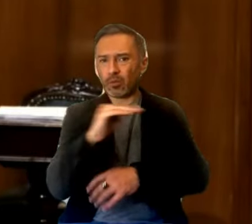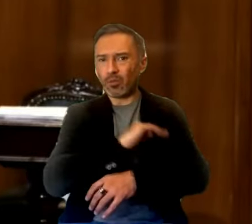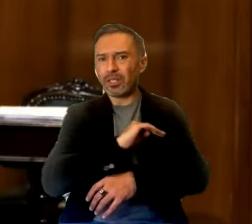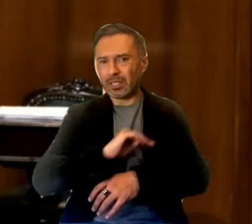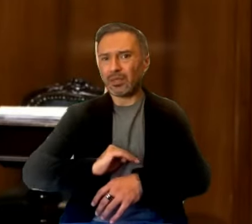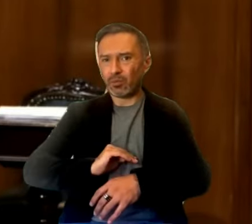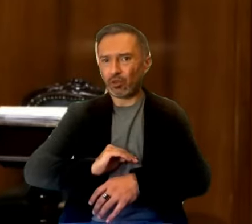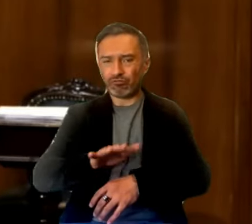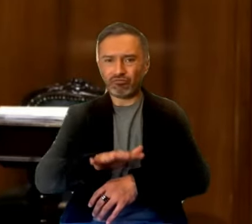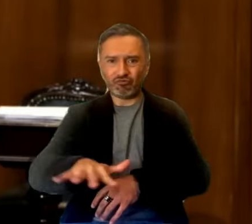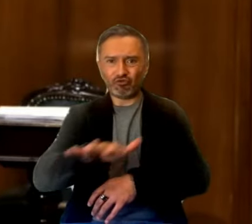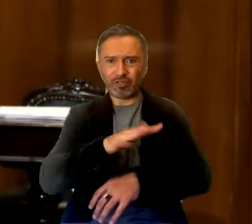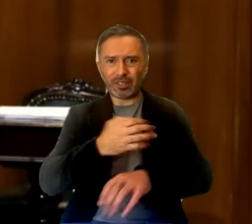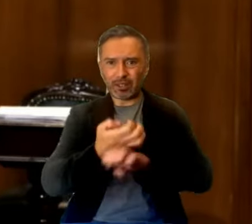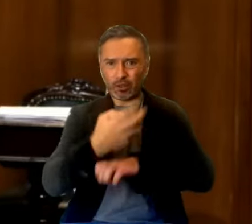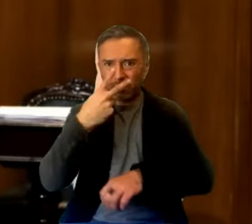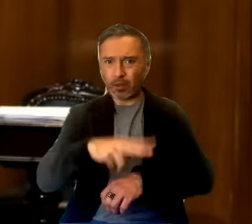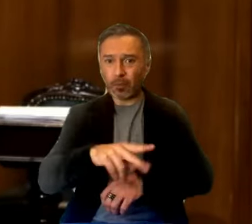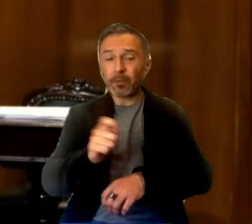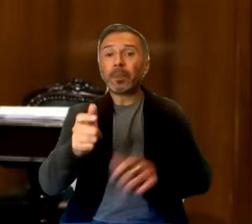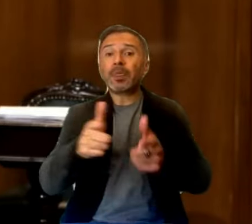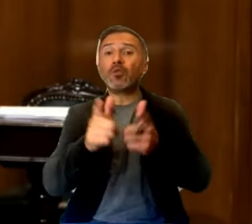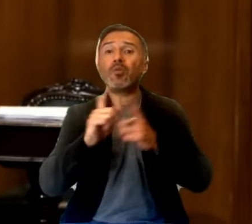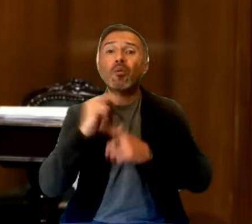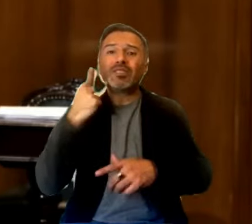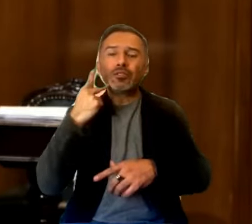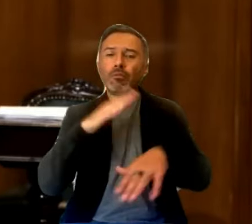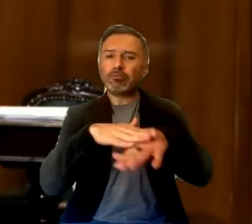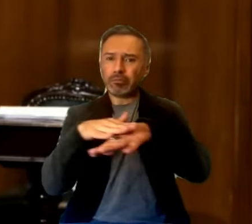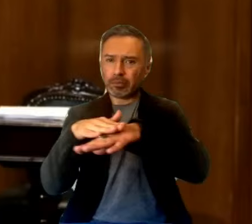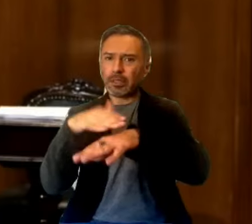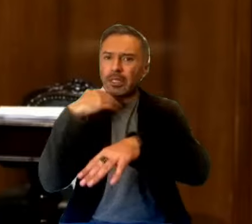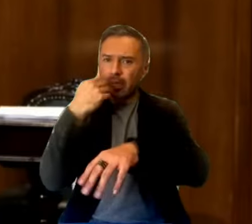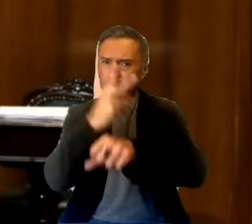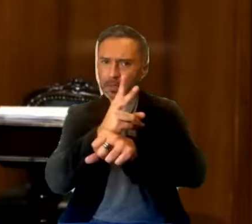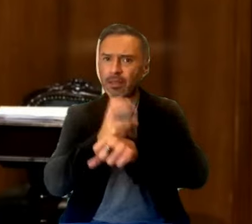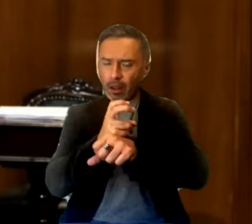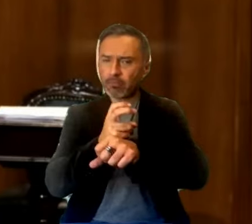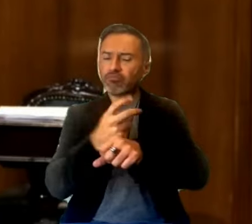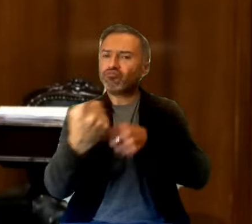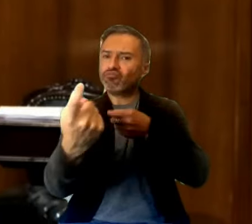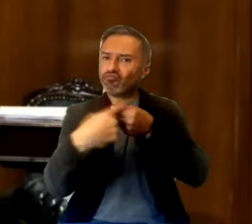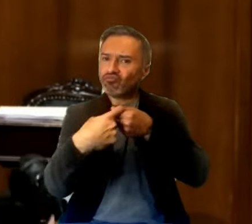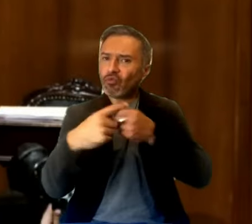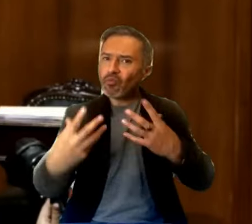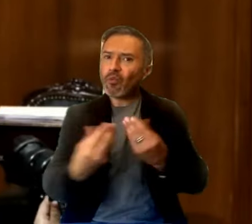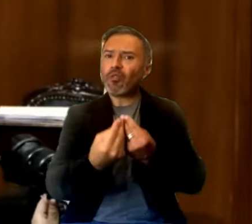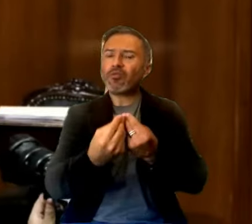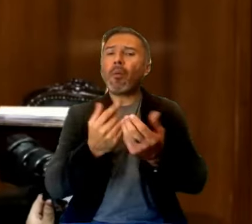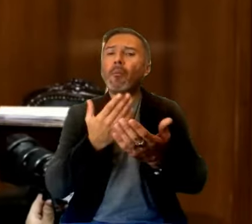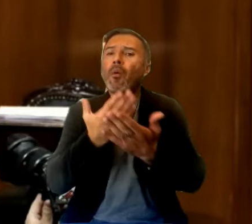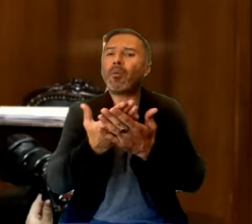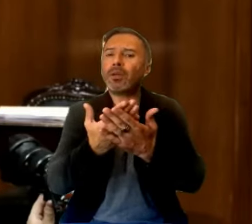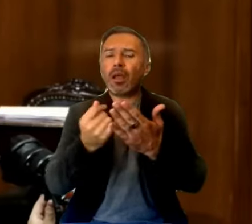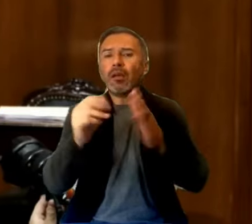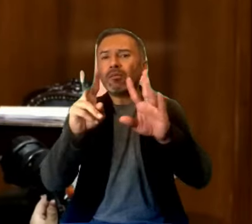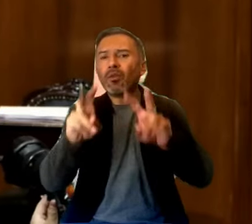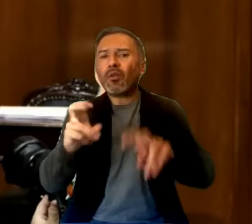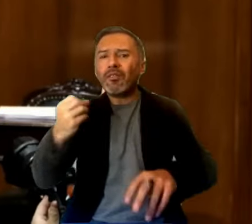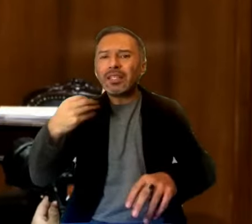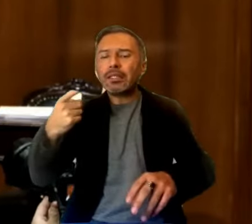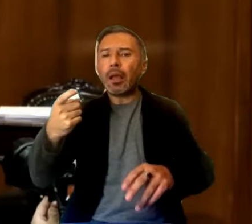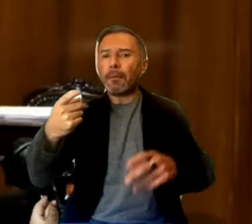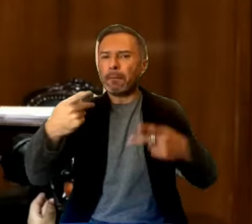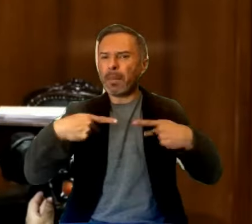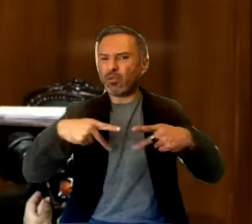a todos los grupos parlamentarios a sumarse, a que en la agenda propuesta participen especialistas, académicos, representantes